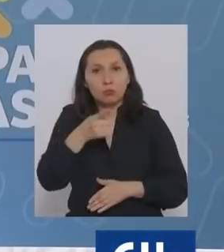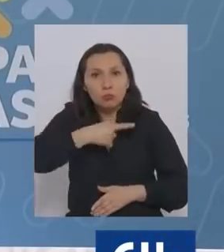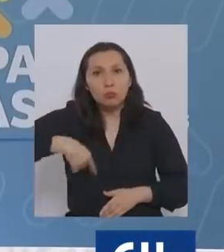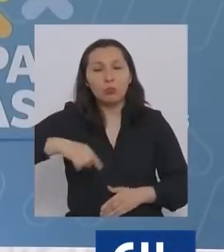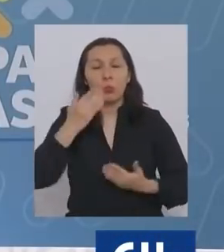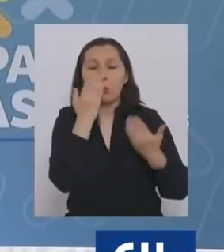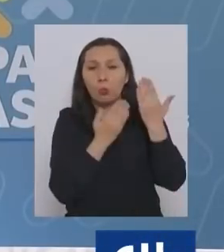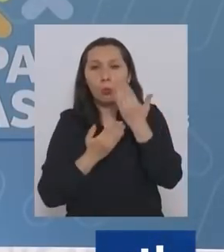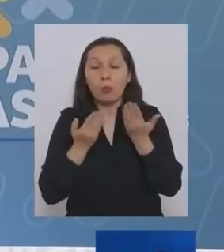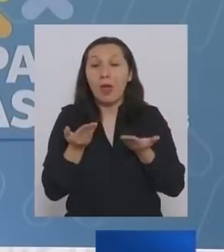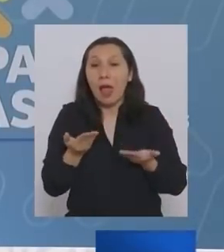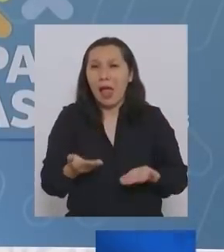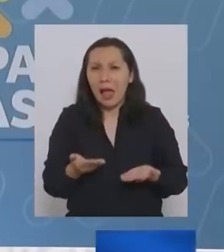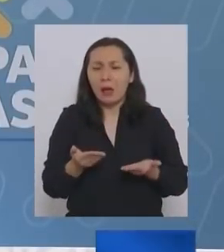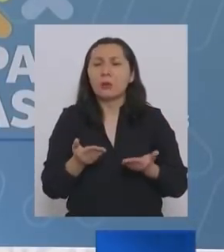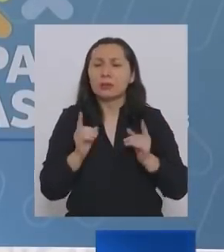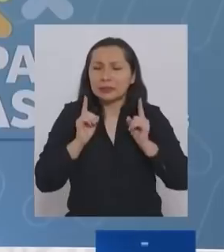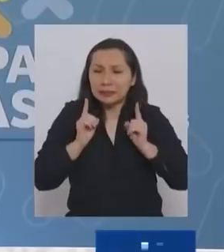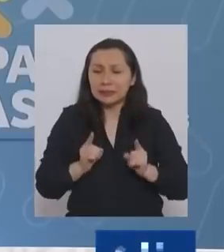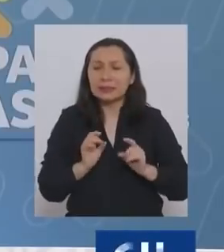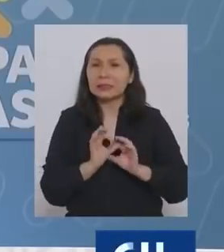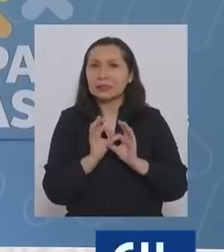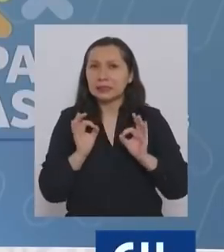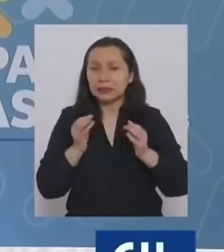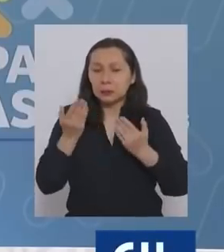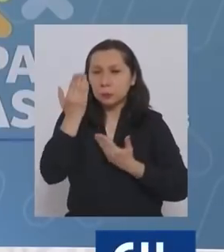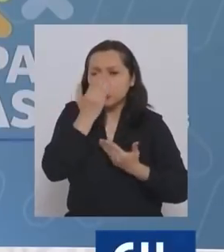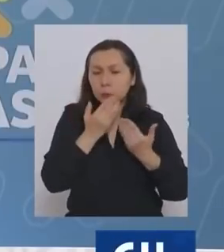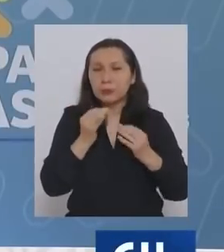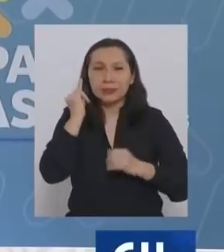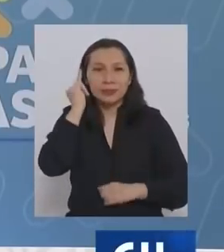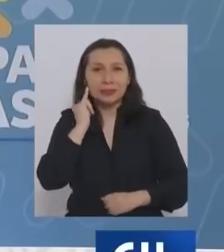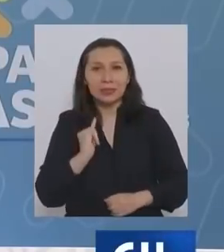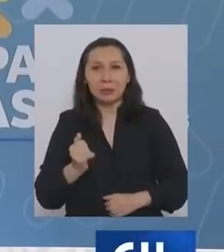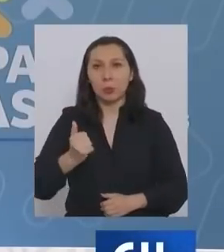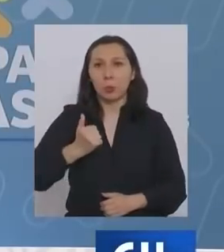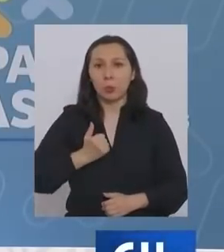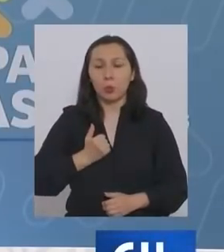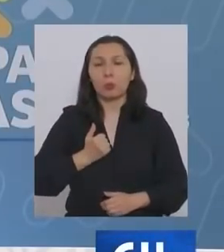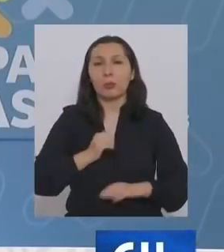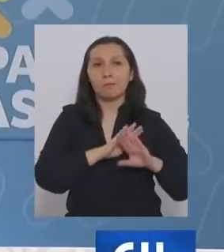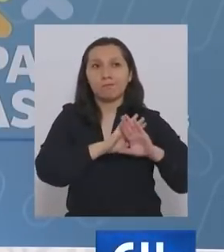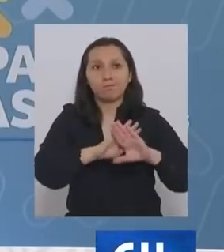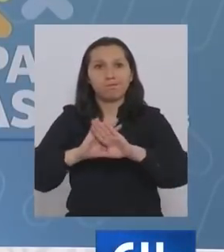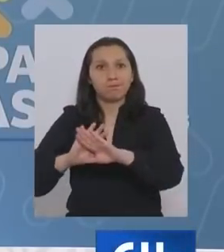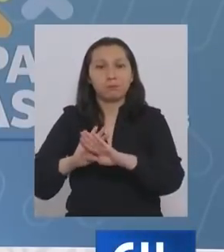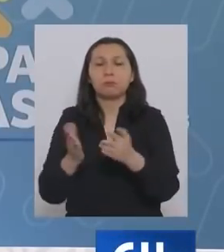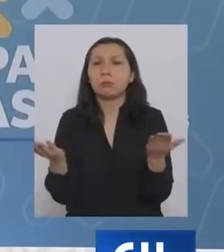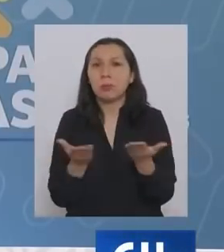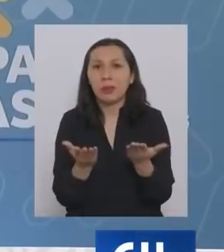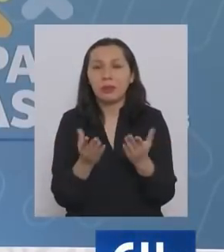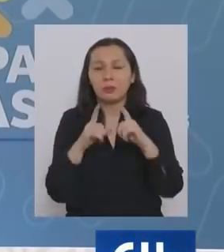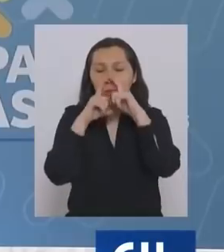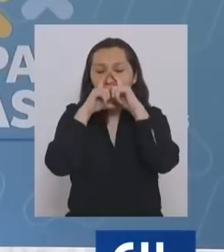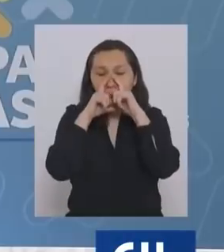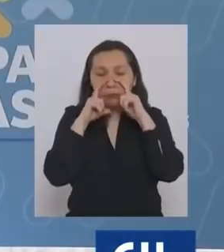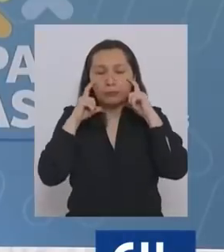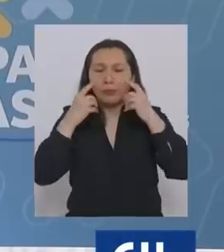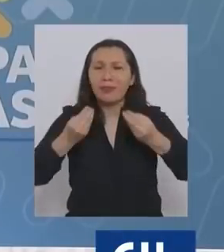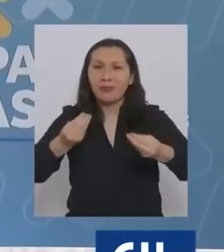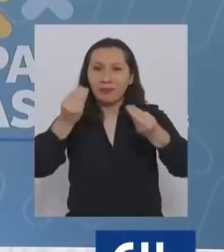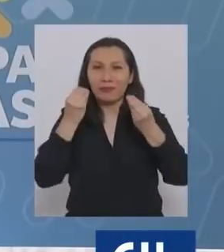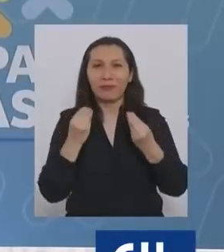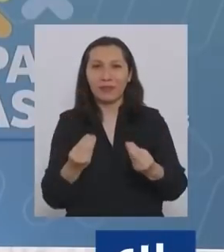cuidemos. Ahora más que nunca debemos mantener siempre las medidas preventivas como el uso correcto de la